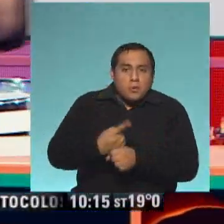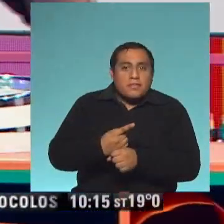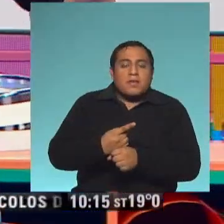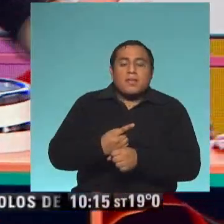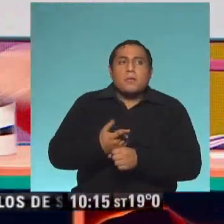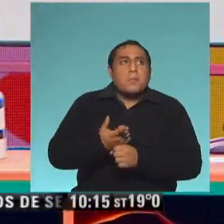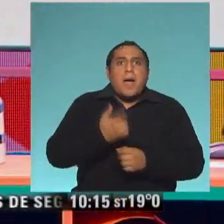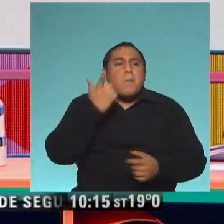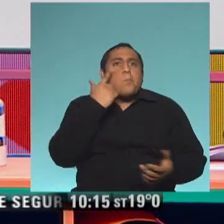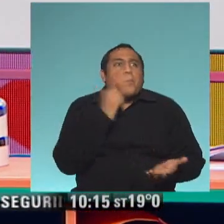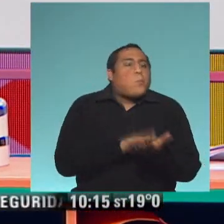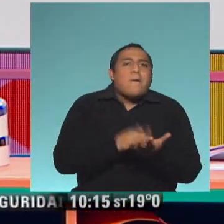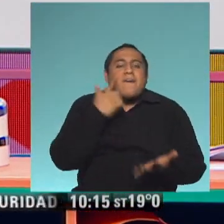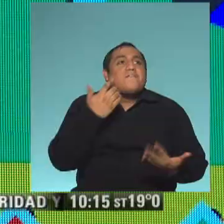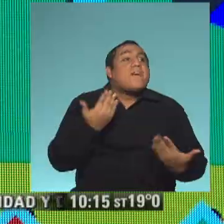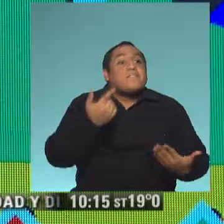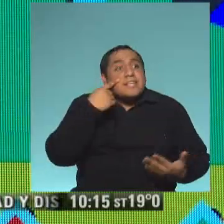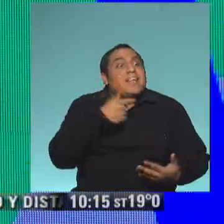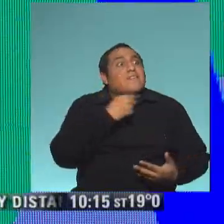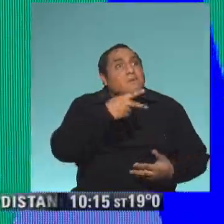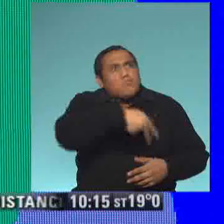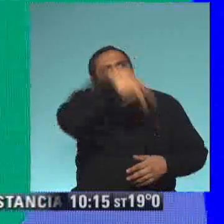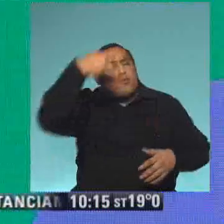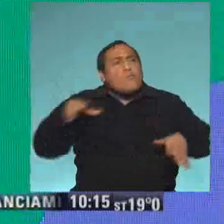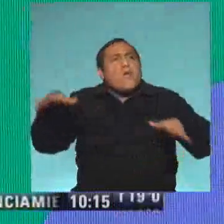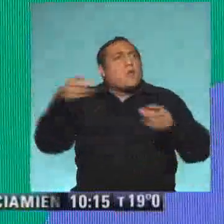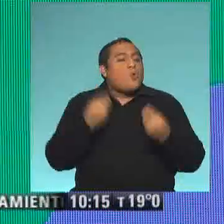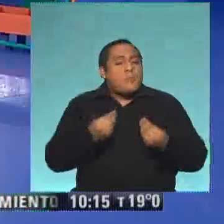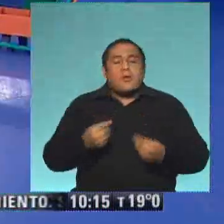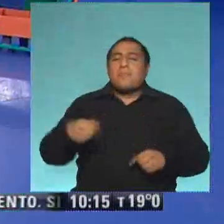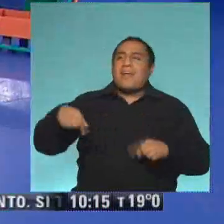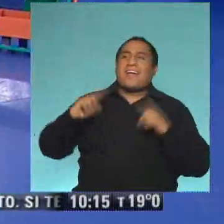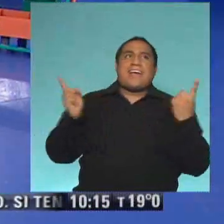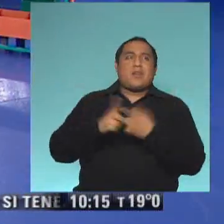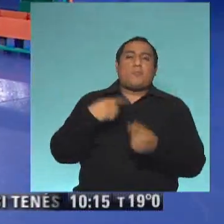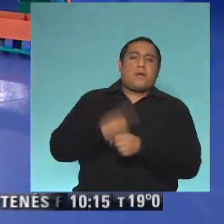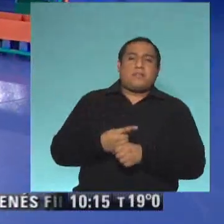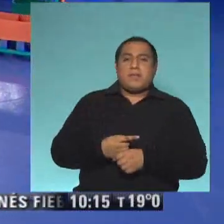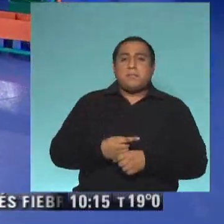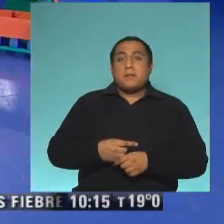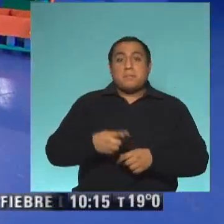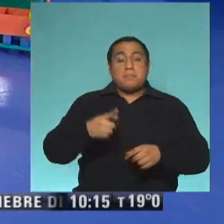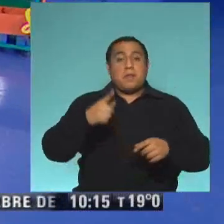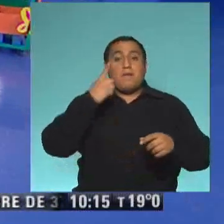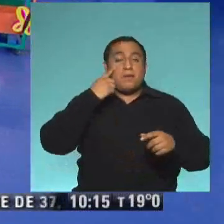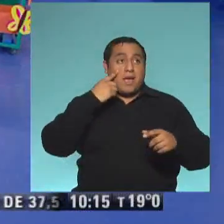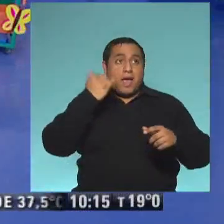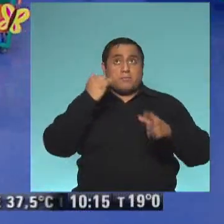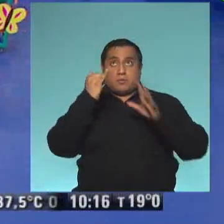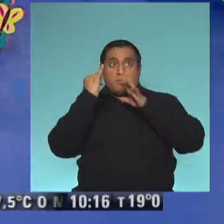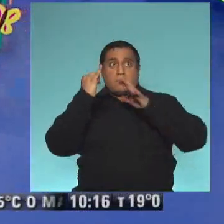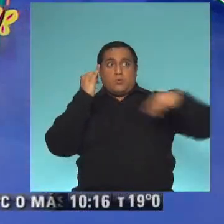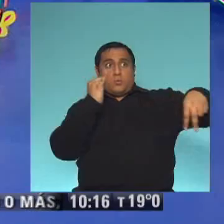pasa una demostración. Quiero verlo. Pero en lugares cerrados no se puede. Mira, por allá hay lugar. Yo le pido a la cámara que te siga. No hay luces.